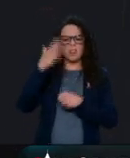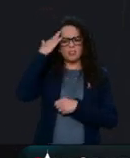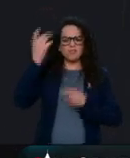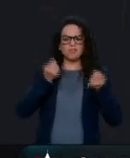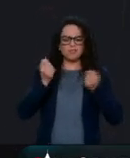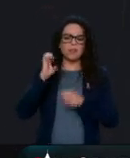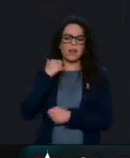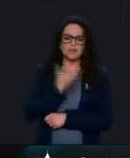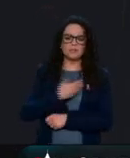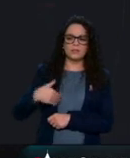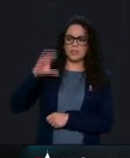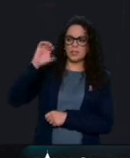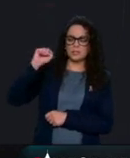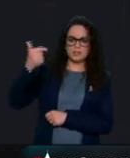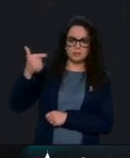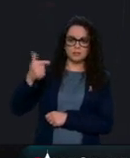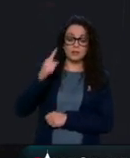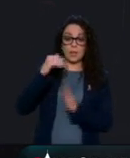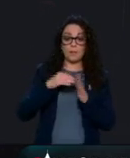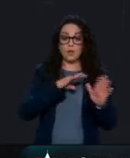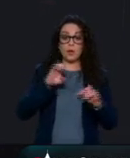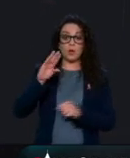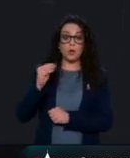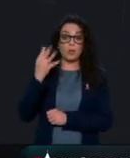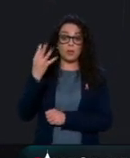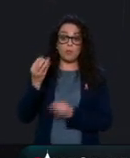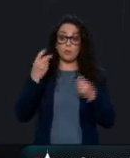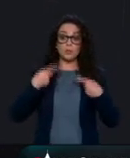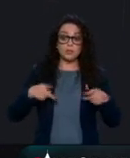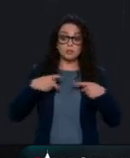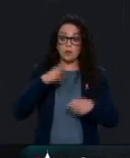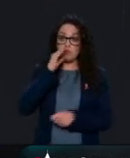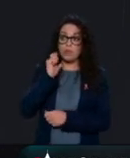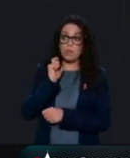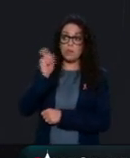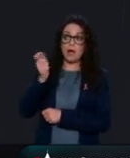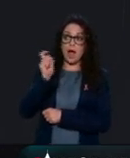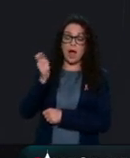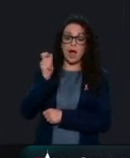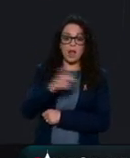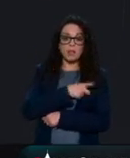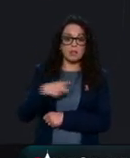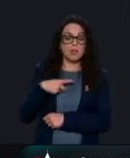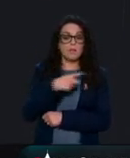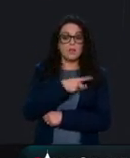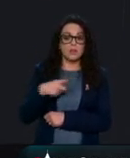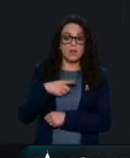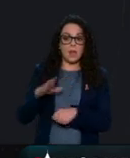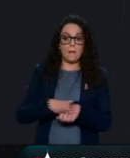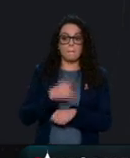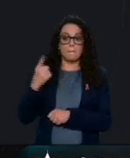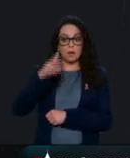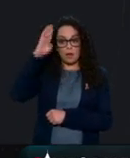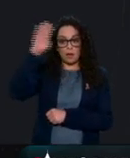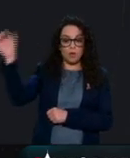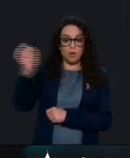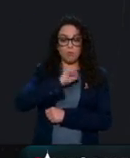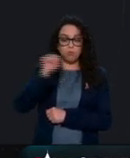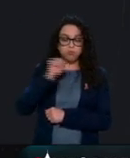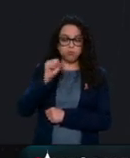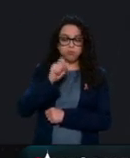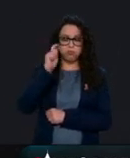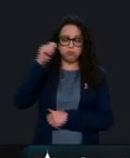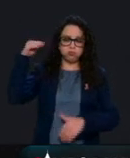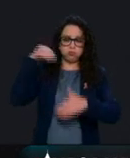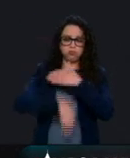de 1994, mucha gente no podía pagar las deudas que tenía por la devaluación tan brutal que hubo en